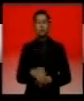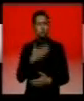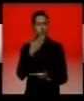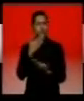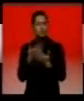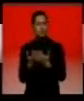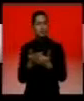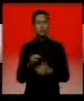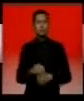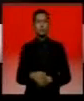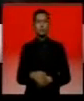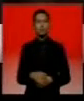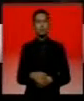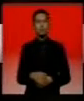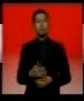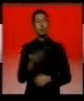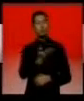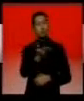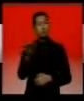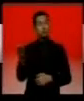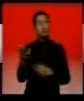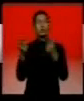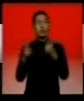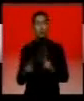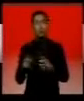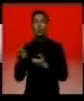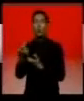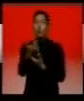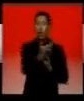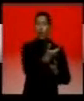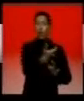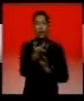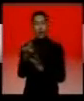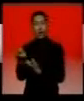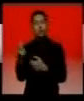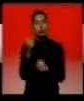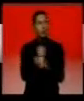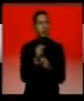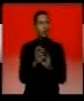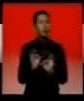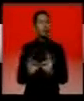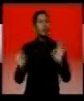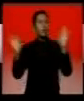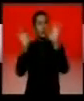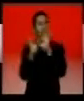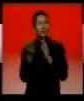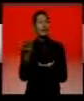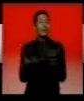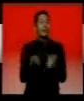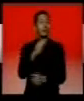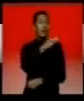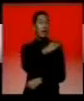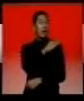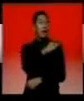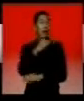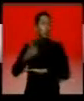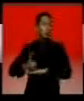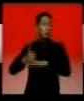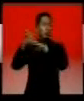allí que están llegando también los bomberos que cumplieron una labor importante. Vamos a ver si podemos hablar con el comandante. Se me vio la